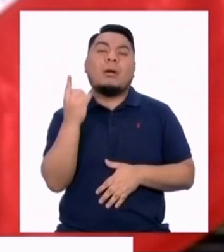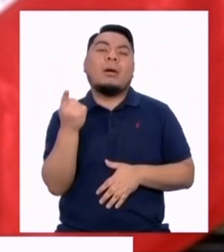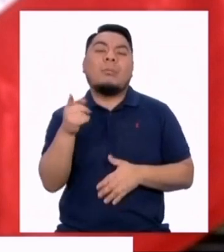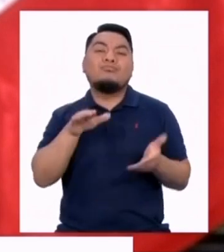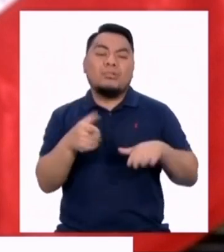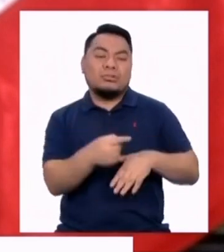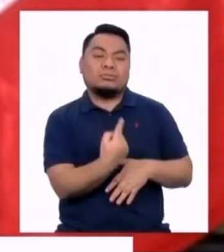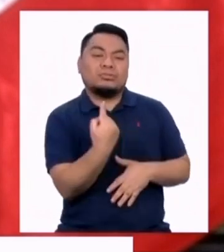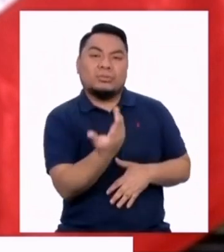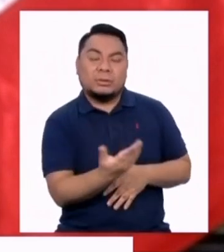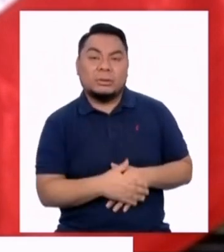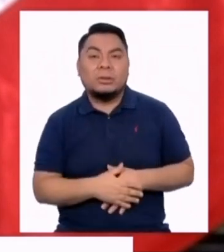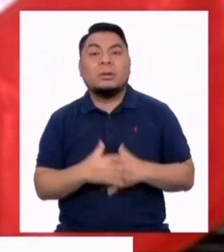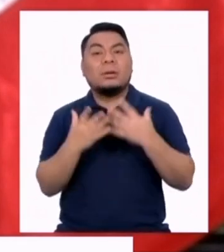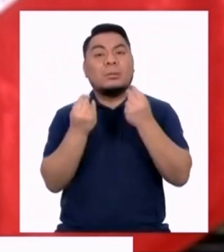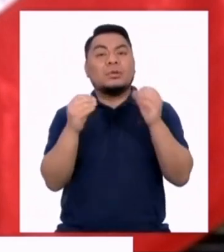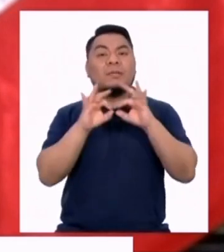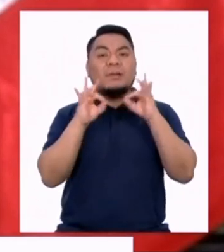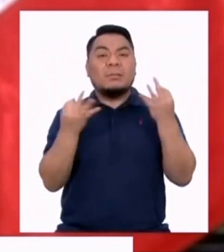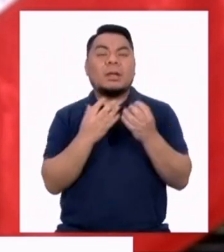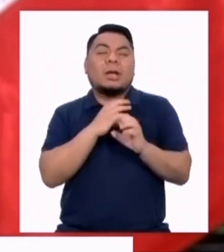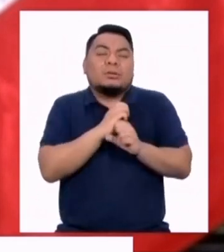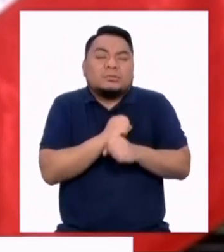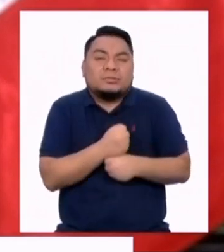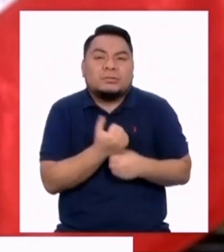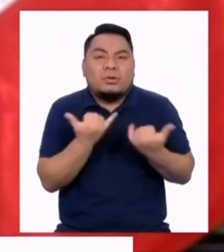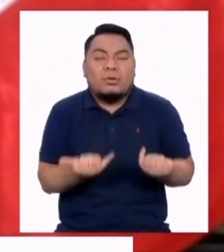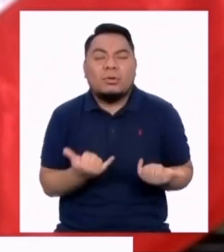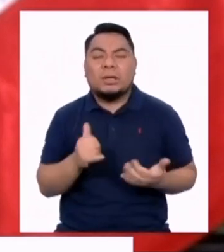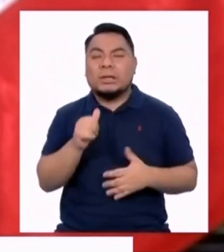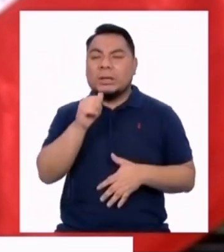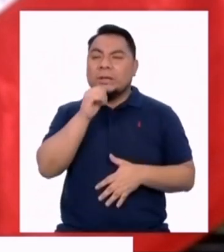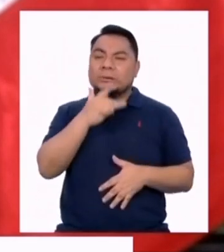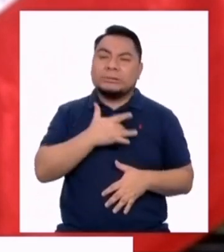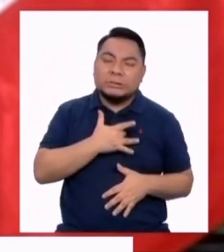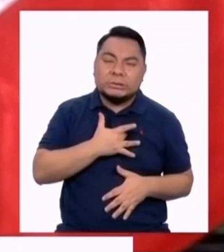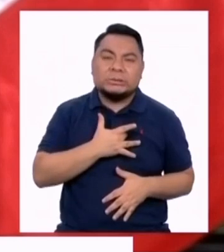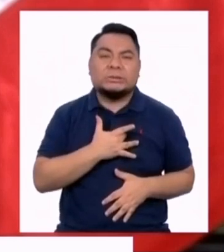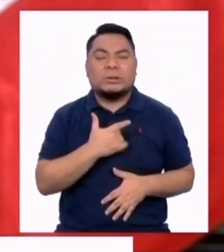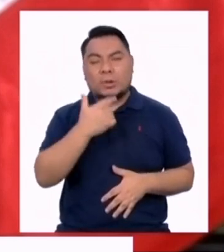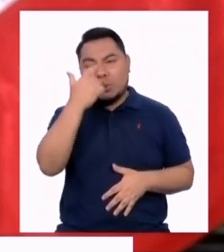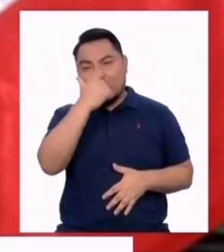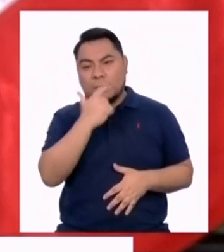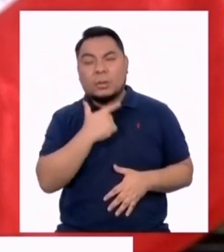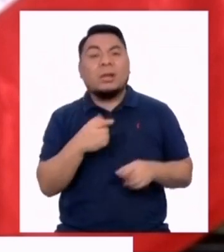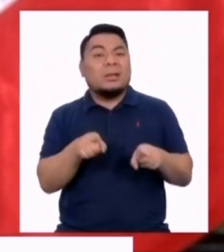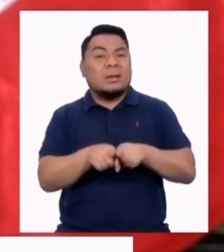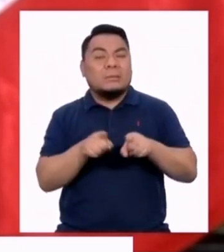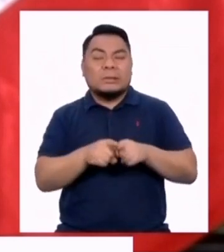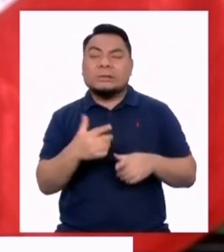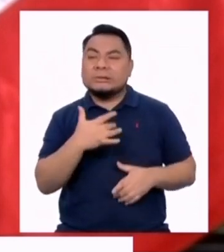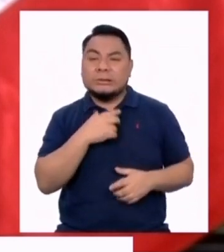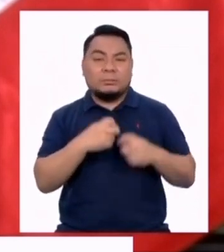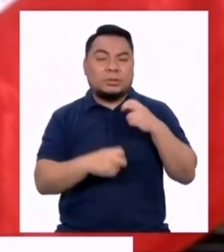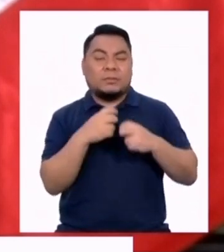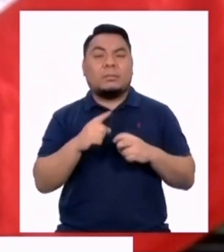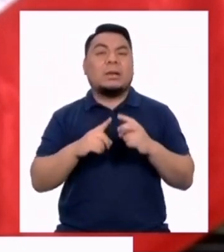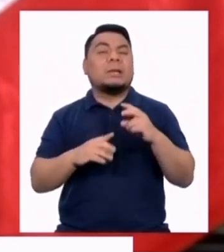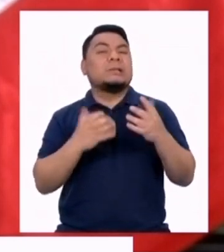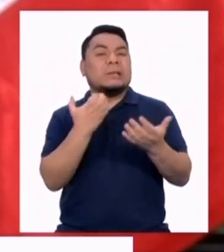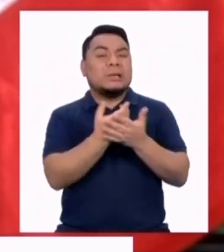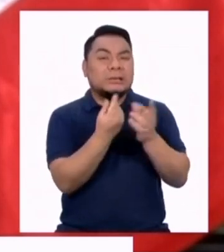y las consecuencias económicas y sociales de la pandemia frente